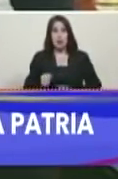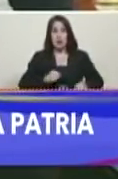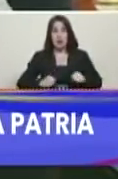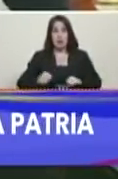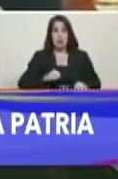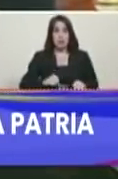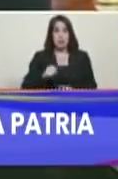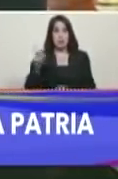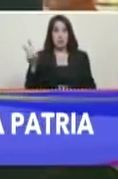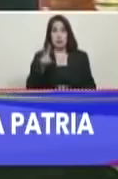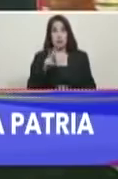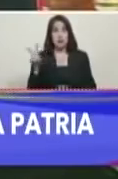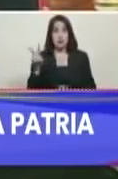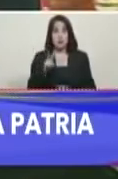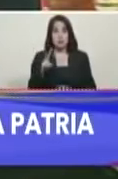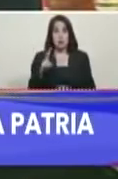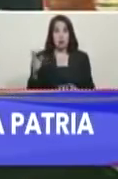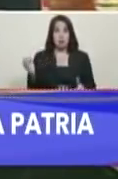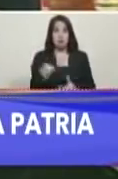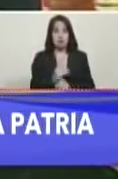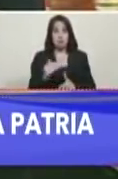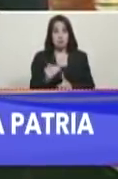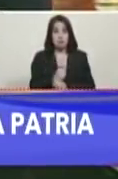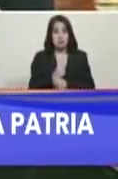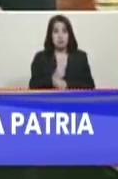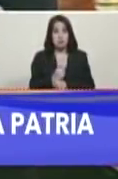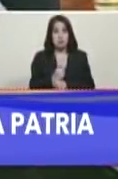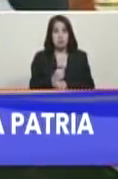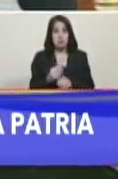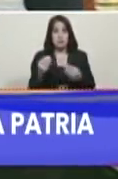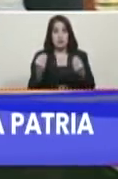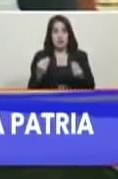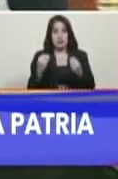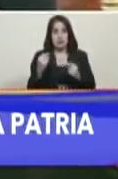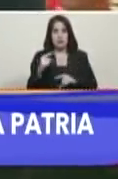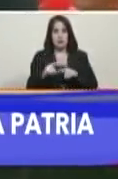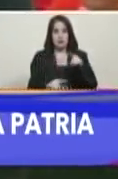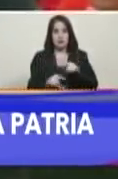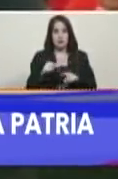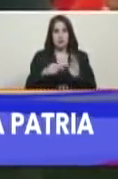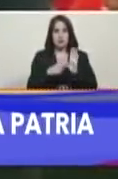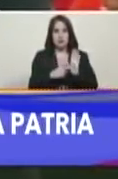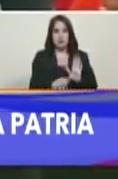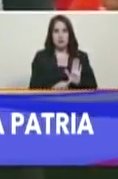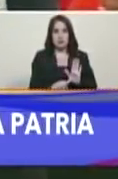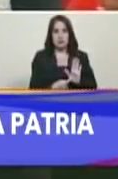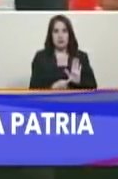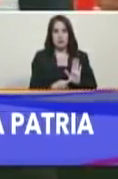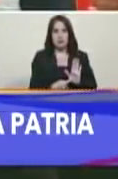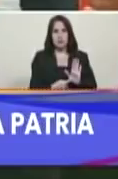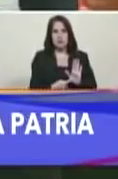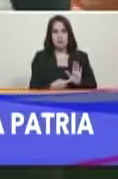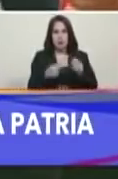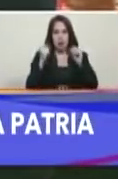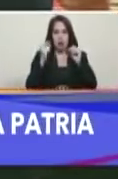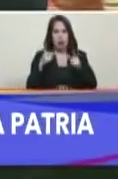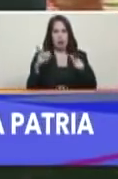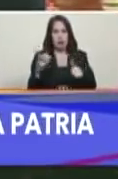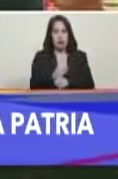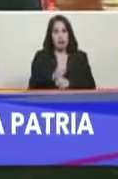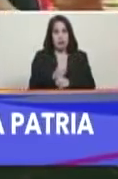Es un hecho que se ha logrado y que nosotros hemos también descubierto lo que usted ha mencionado,